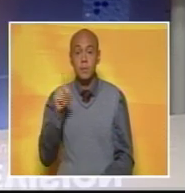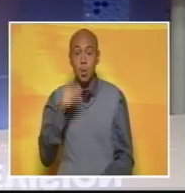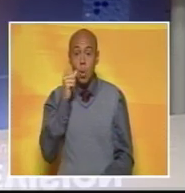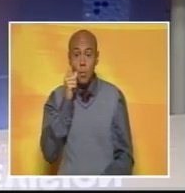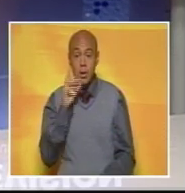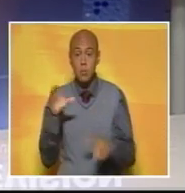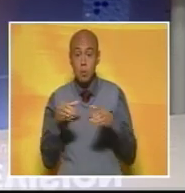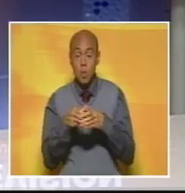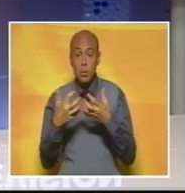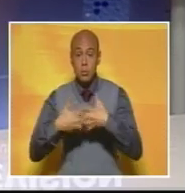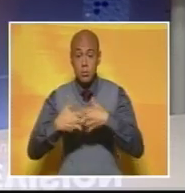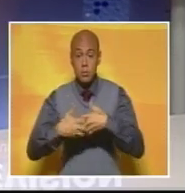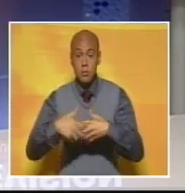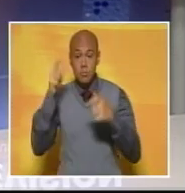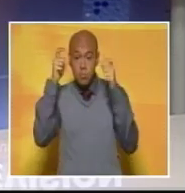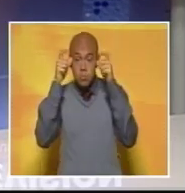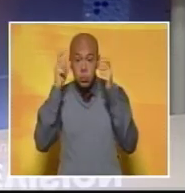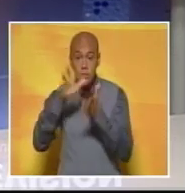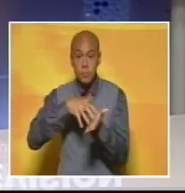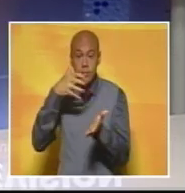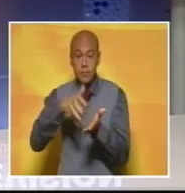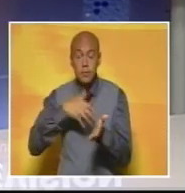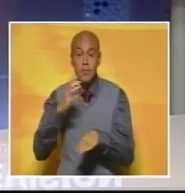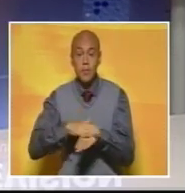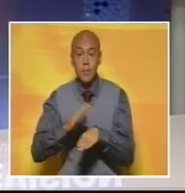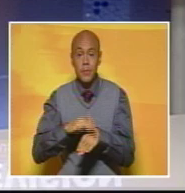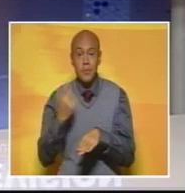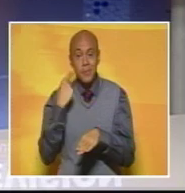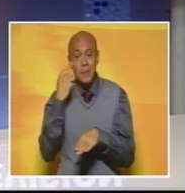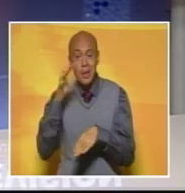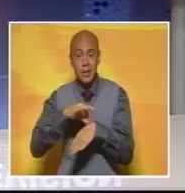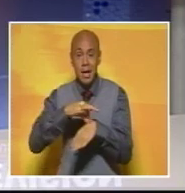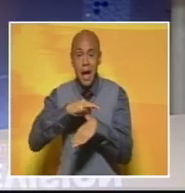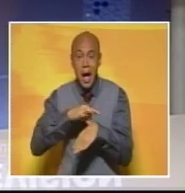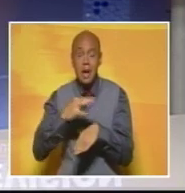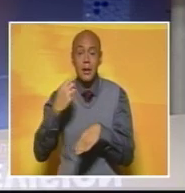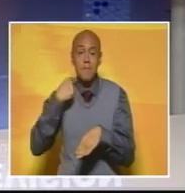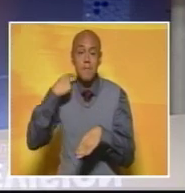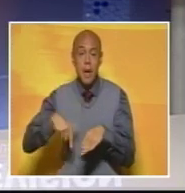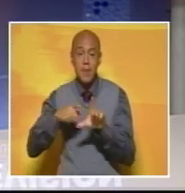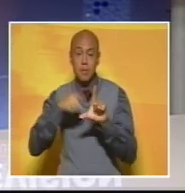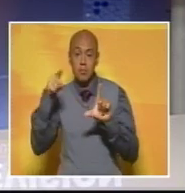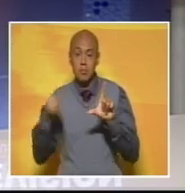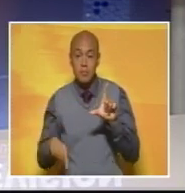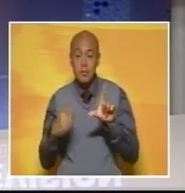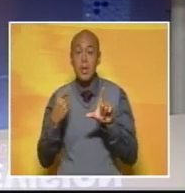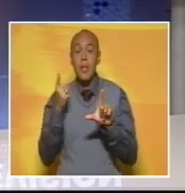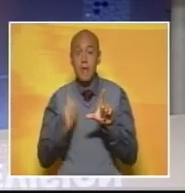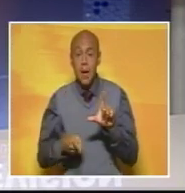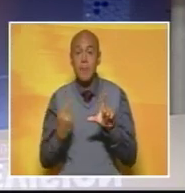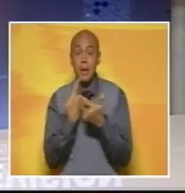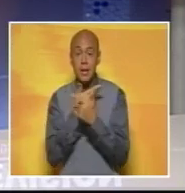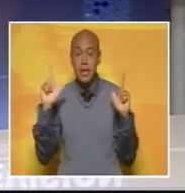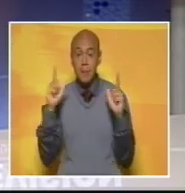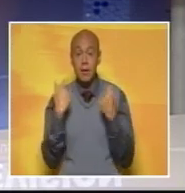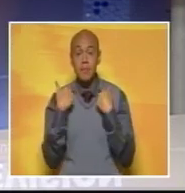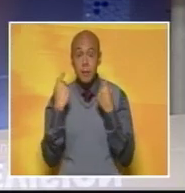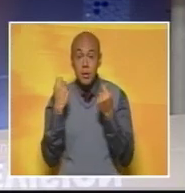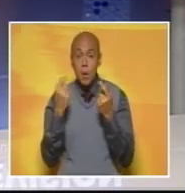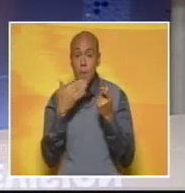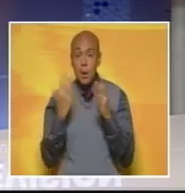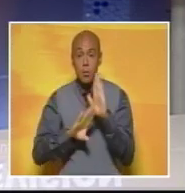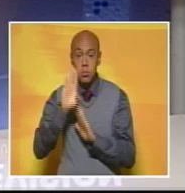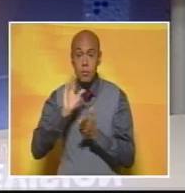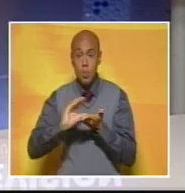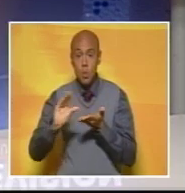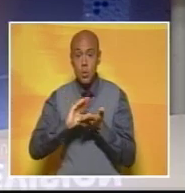Ganaderos en Carabobo siguen registrando un decrecimiento en el consumo de carne. Consideran necesario liberar los precios para impulsar la producción nacional.